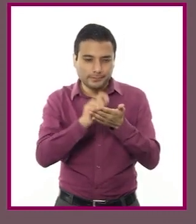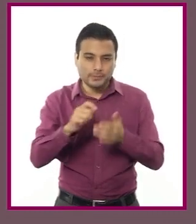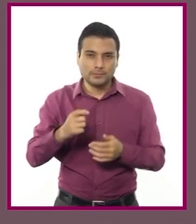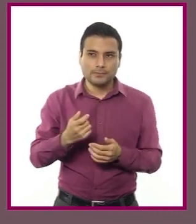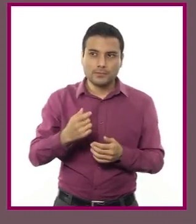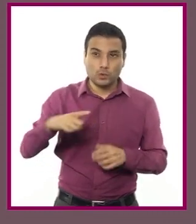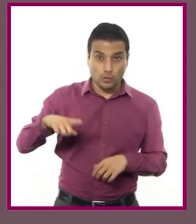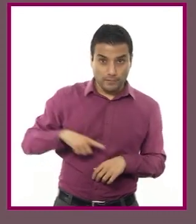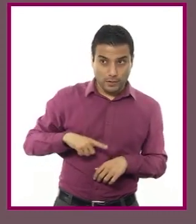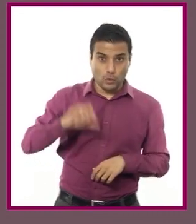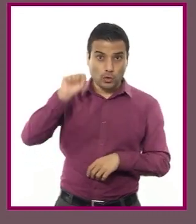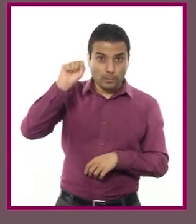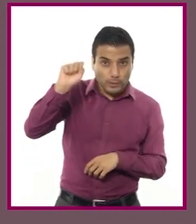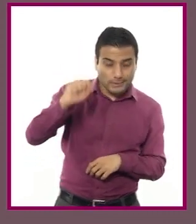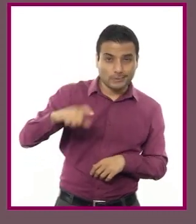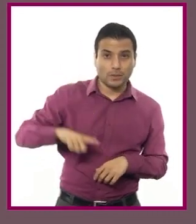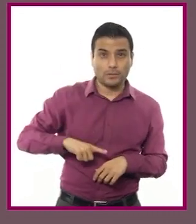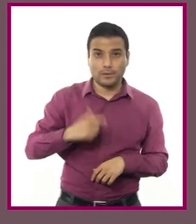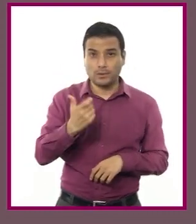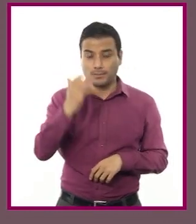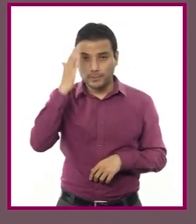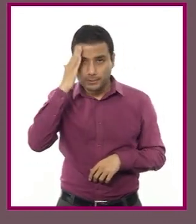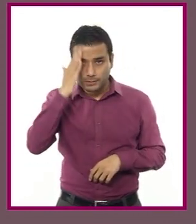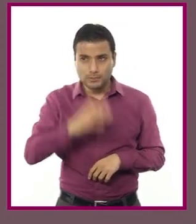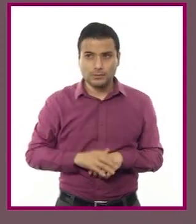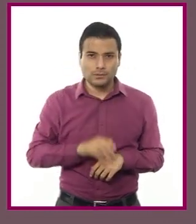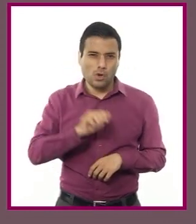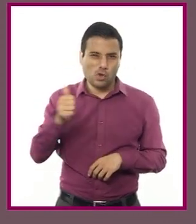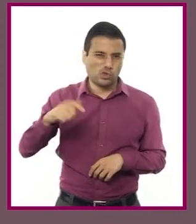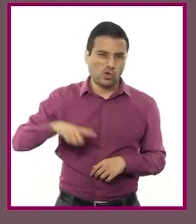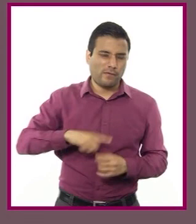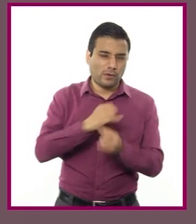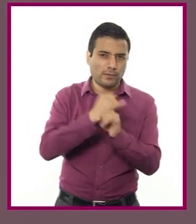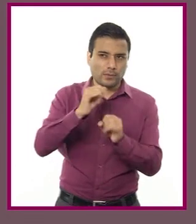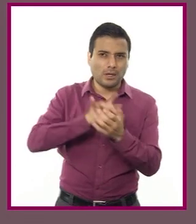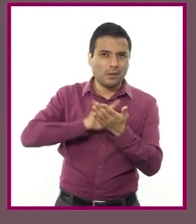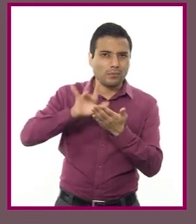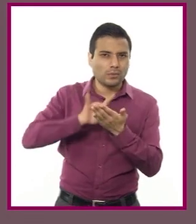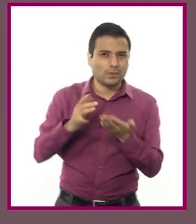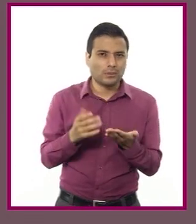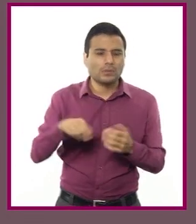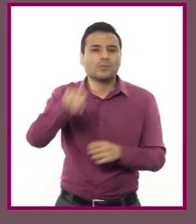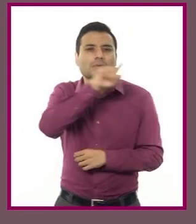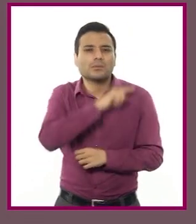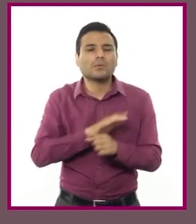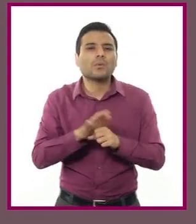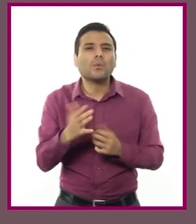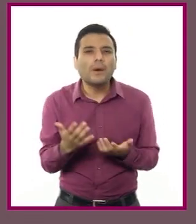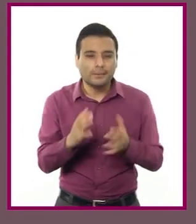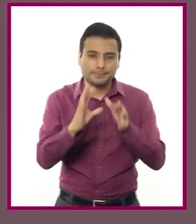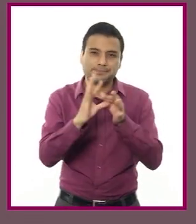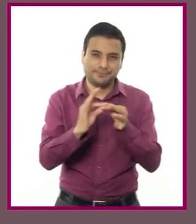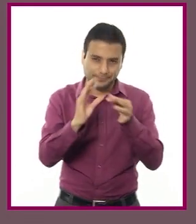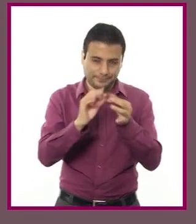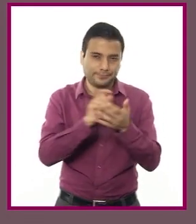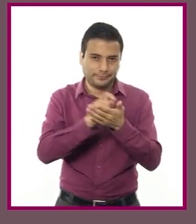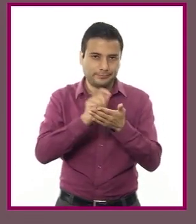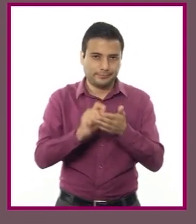régimen comunista, capitalista o un tercero independiente a las 2 superpotencias del periodo. Pero,